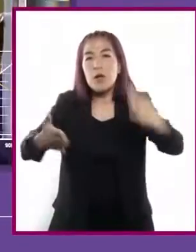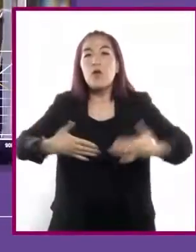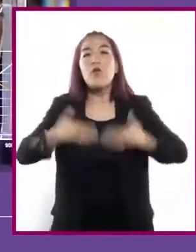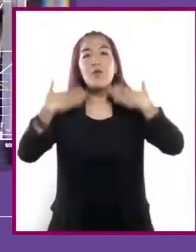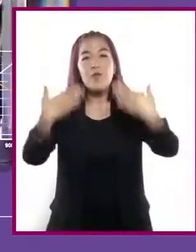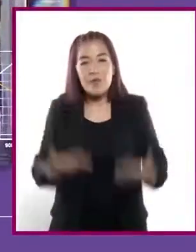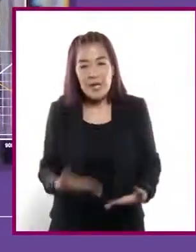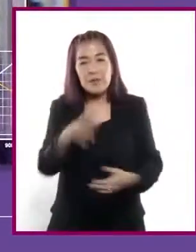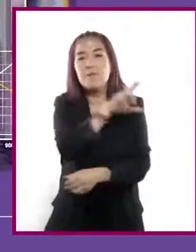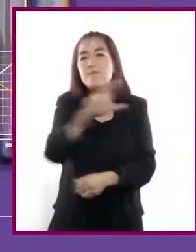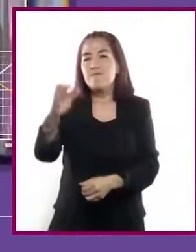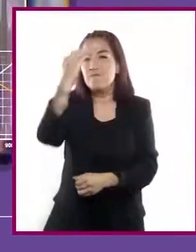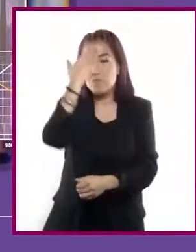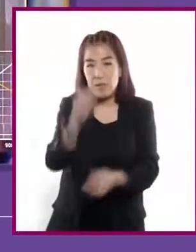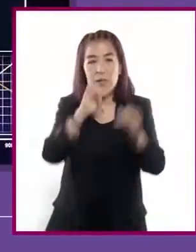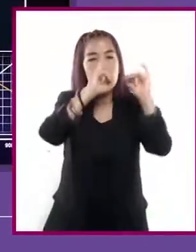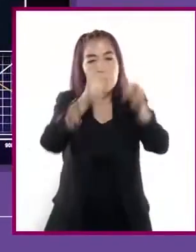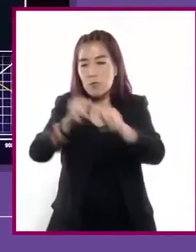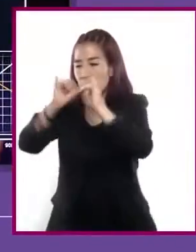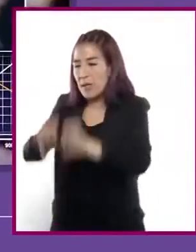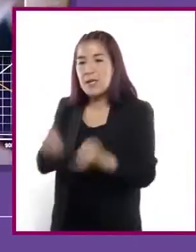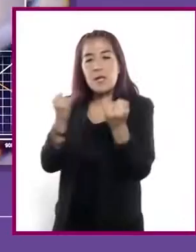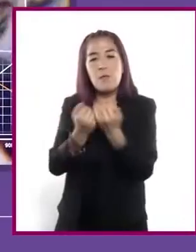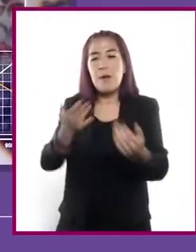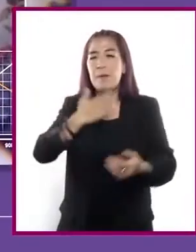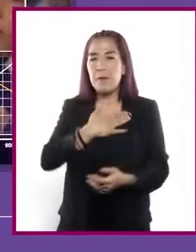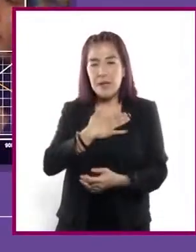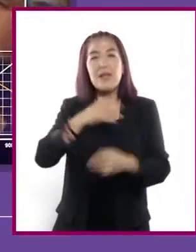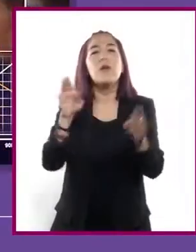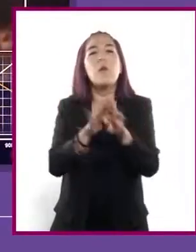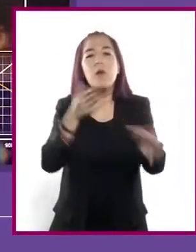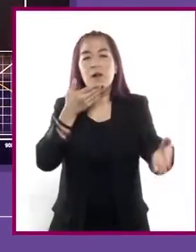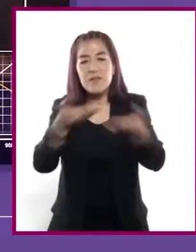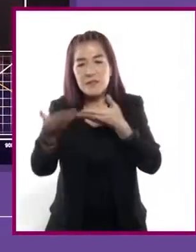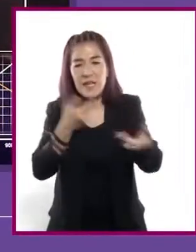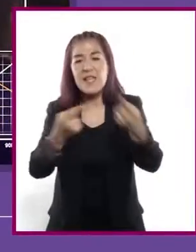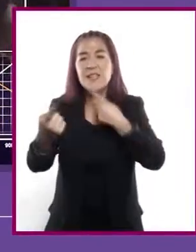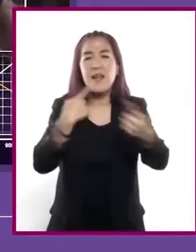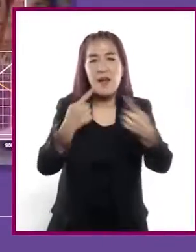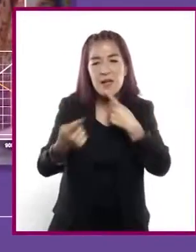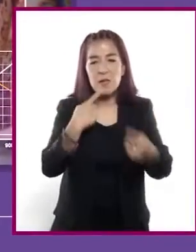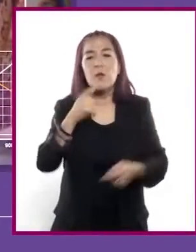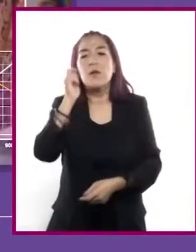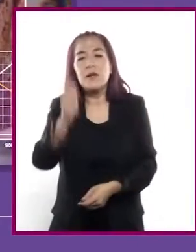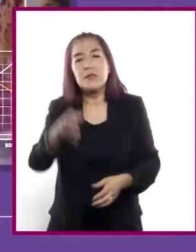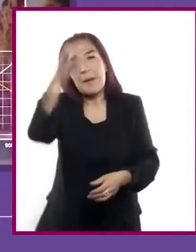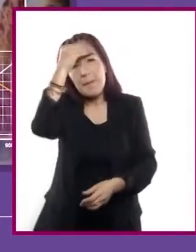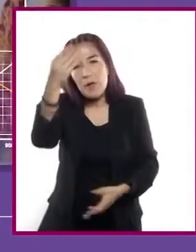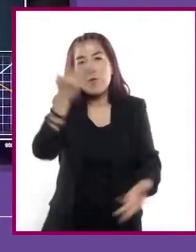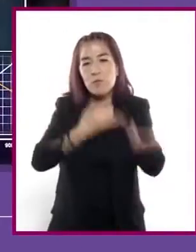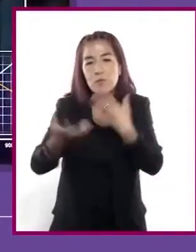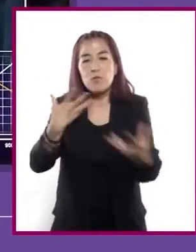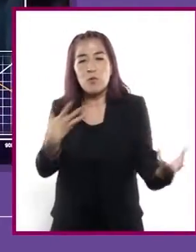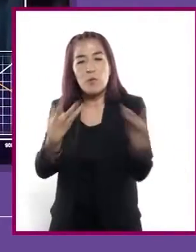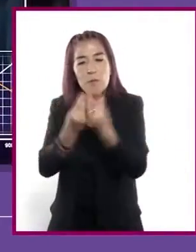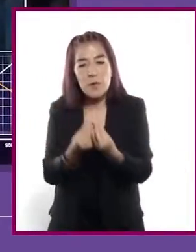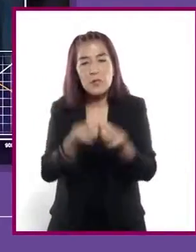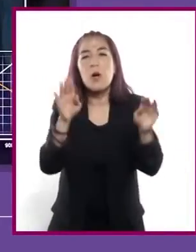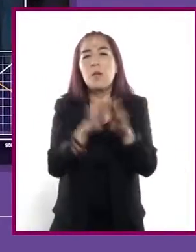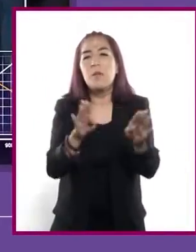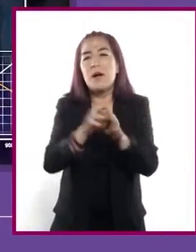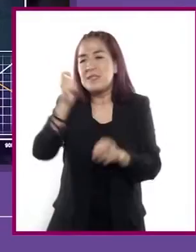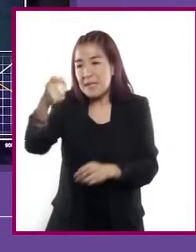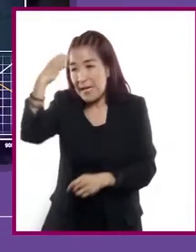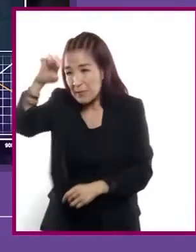confianza, reconocimiento recíproco, diálogo y debate, aprendizaje mutuo, cooperación, intercambio